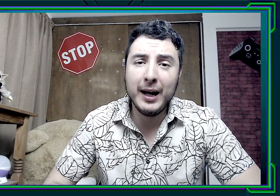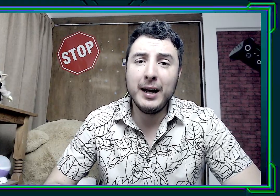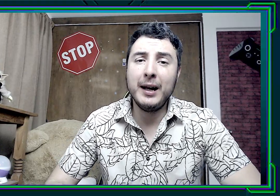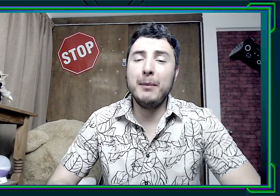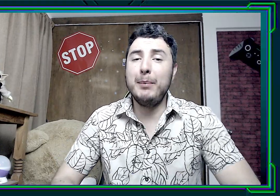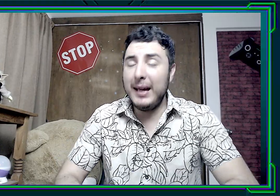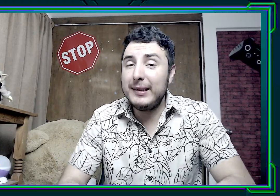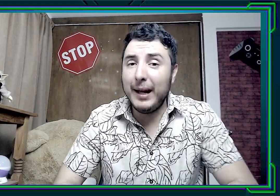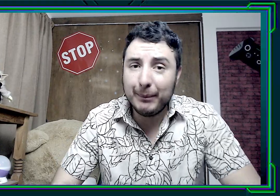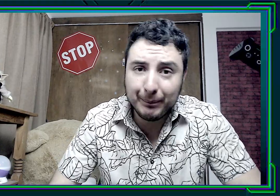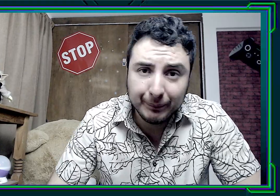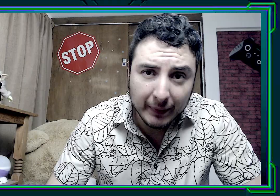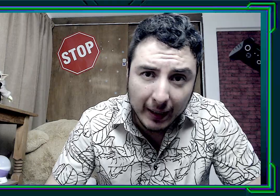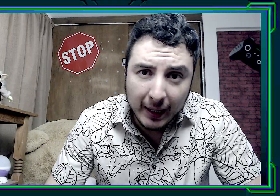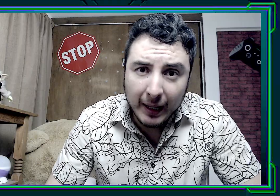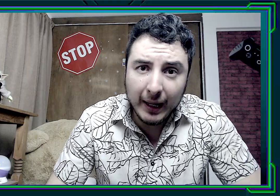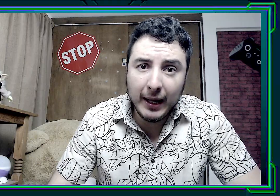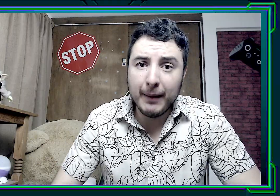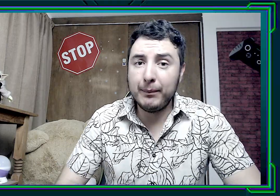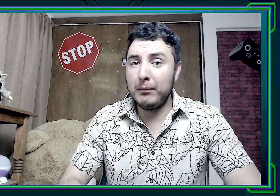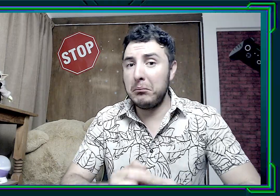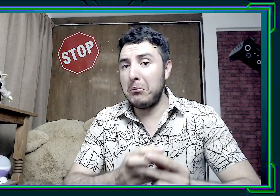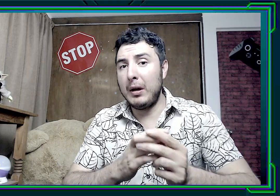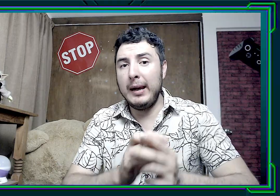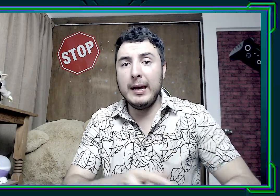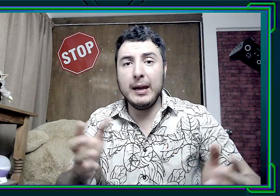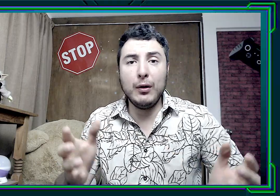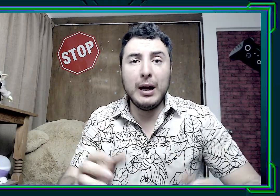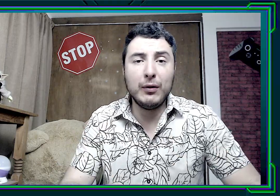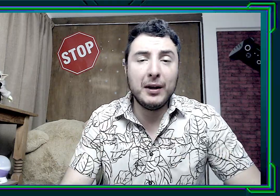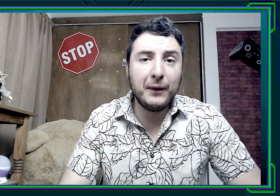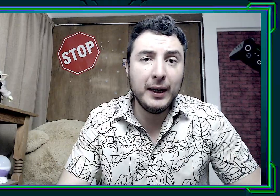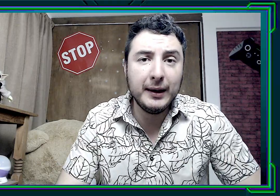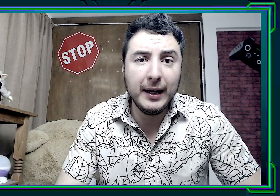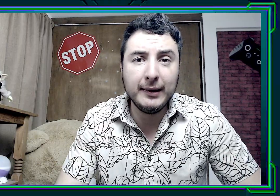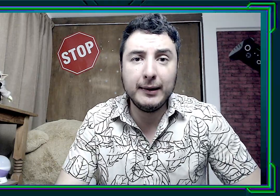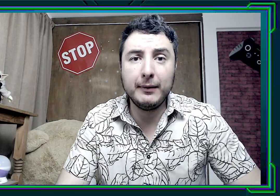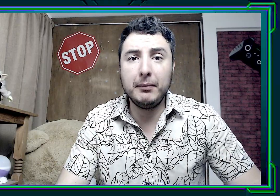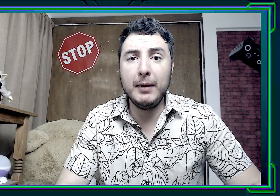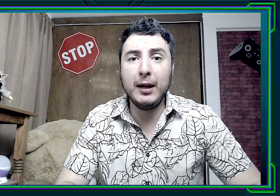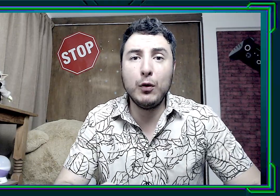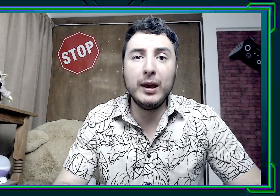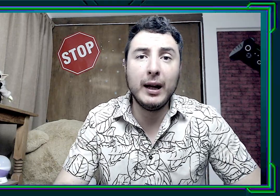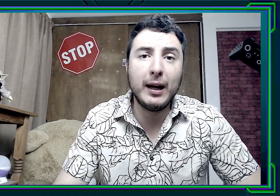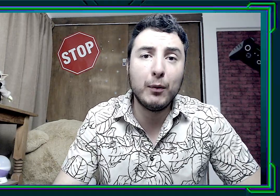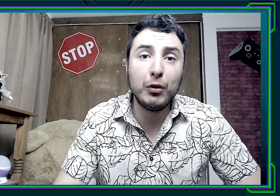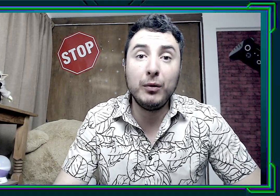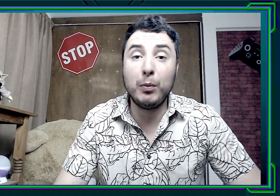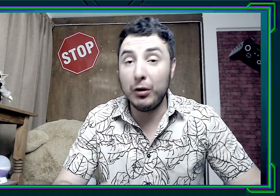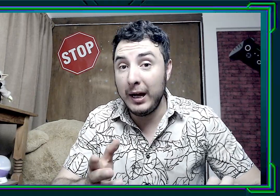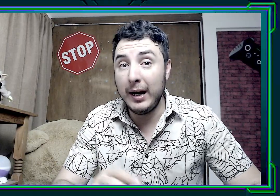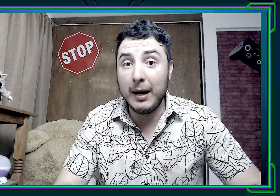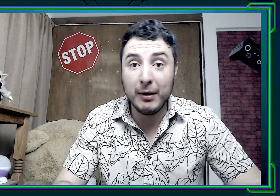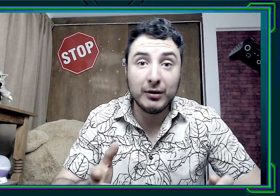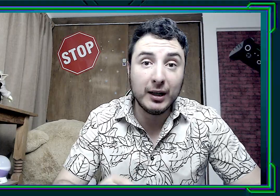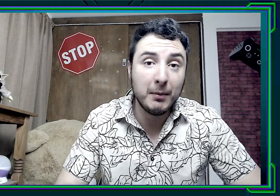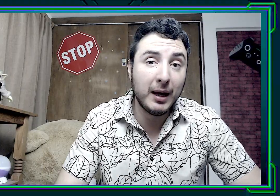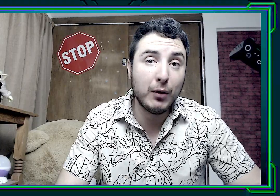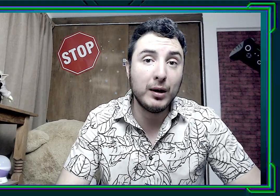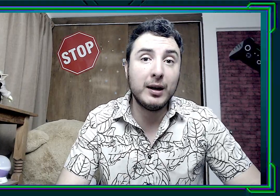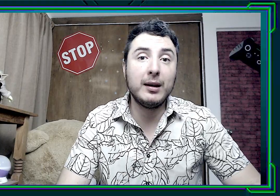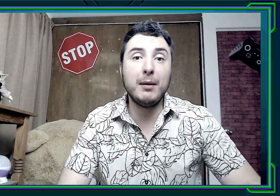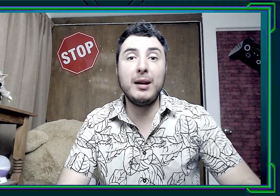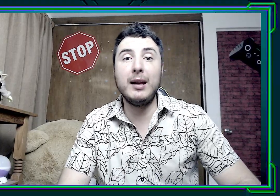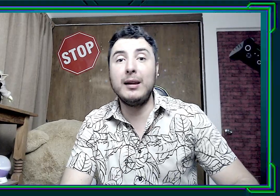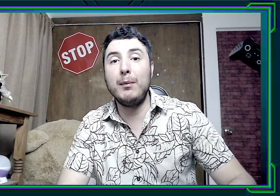mucha pieza eh leyendo algunas Fuentes me di cuenta que lo podrían al menos aquí en